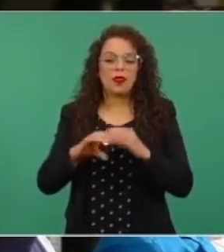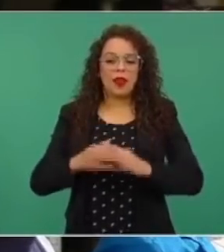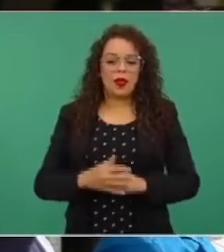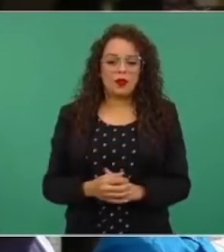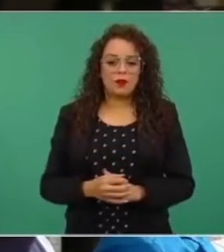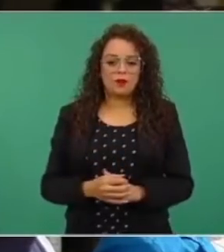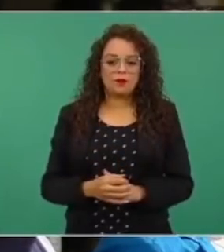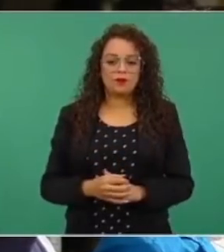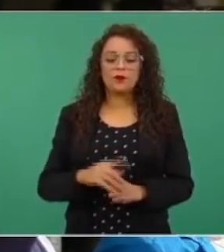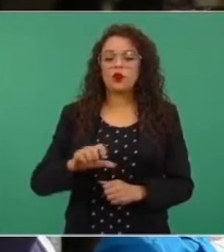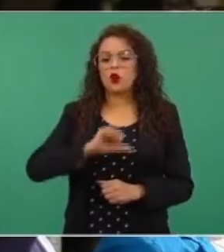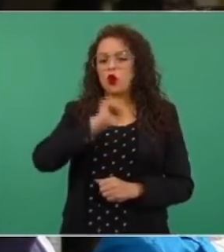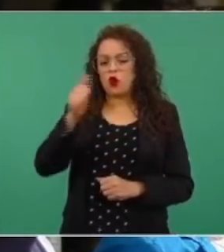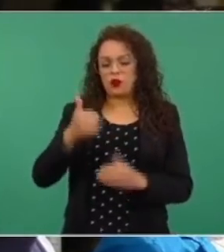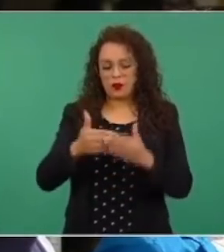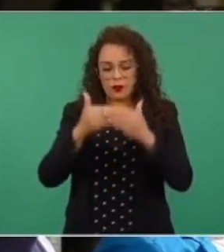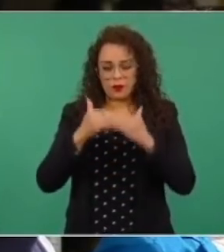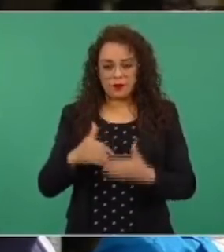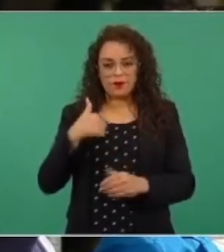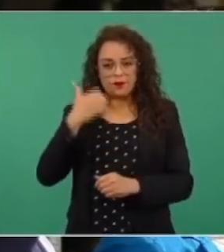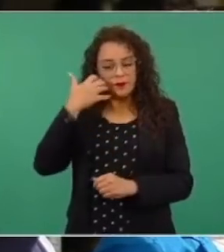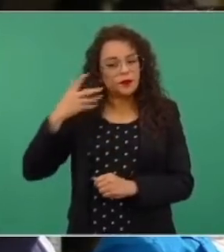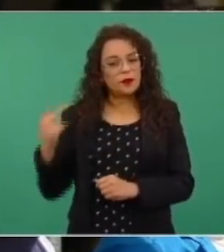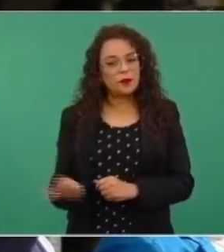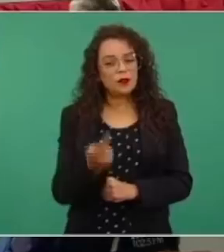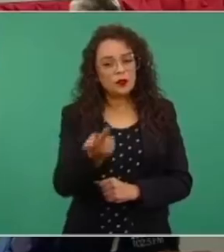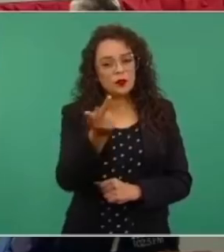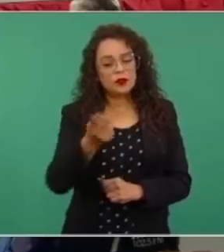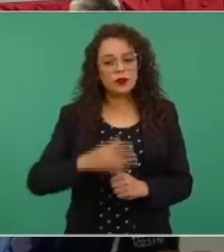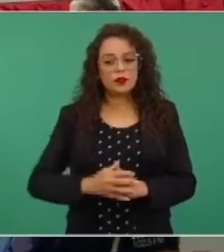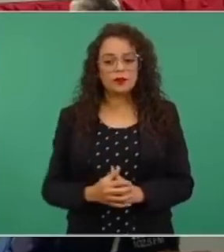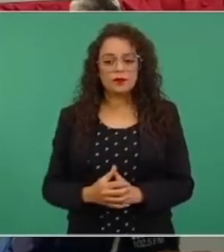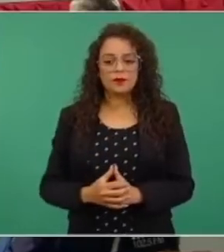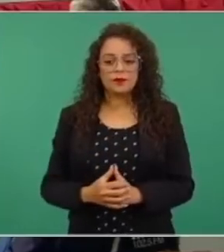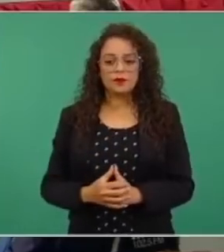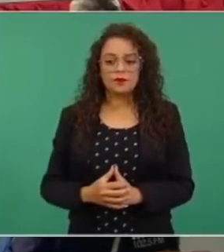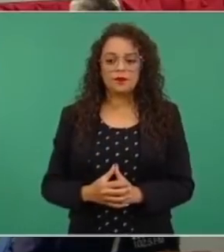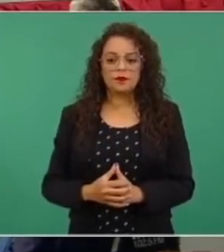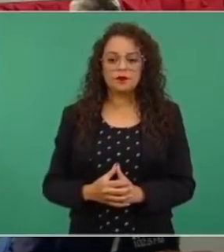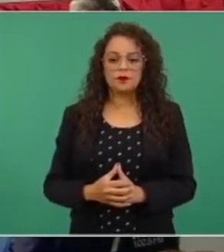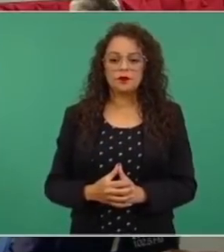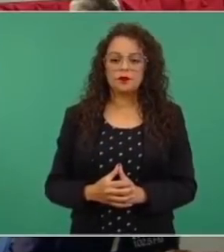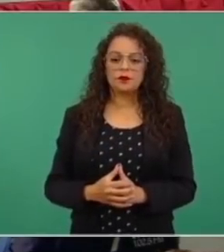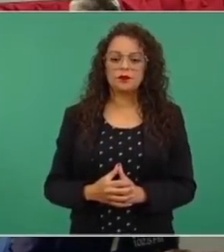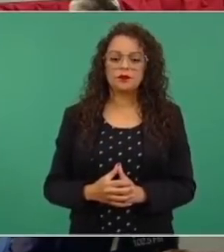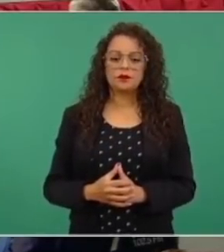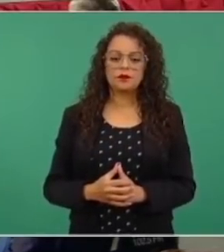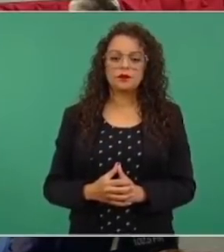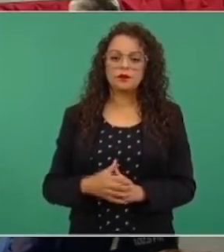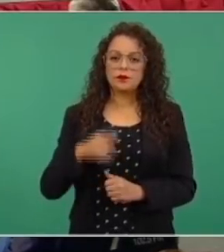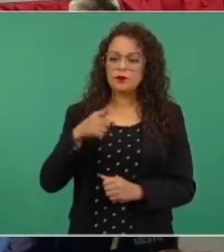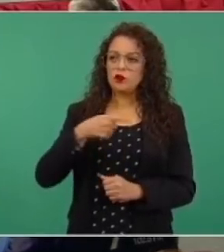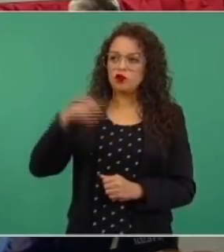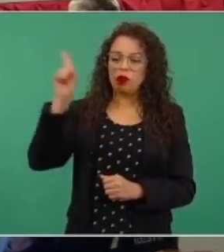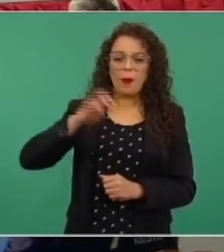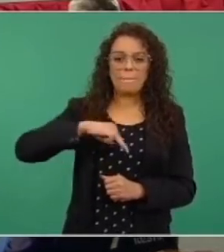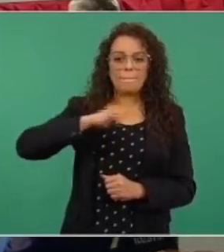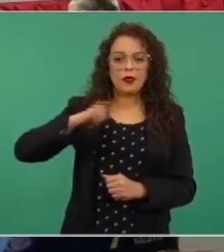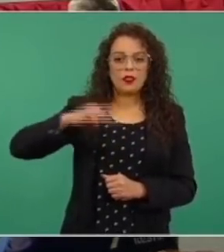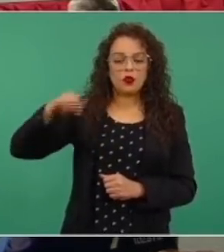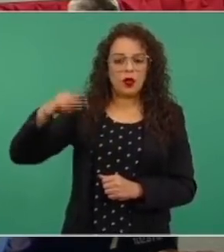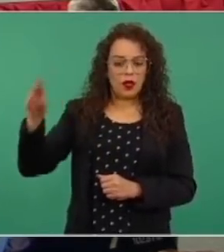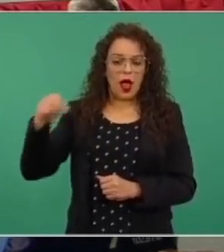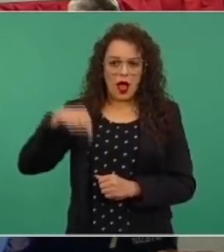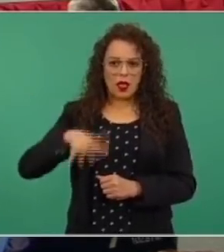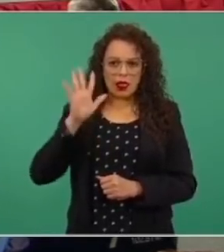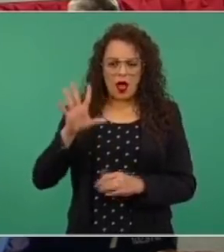programa. El siguiente punto, presidente, quisiera yo preguntarle, a propósito de lo que fue a Michoacán usted y que ya se ha tocado